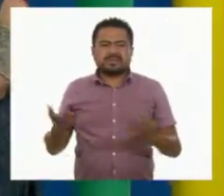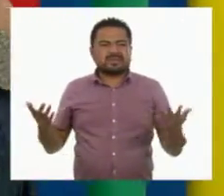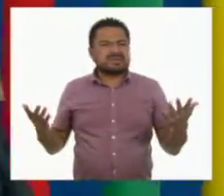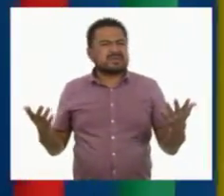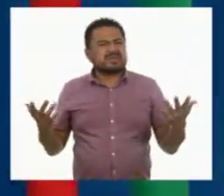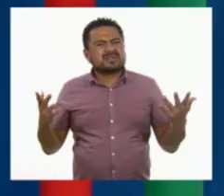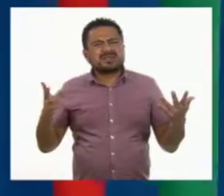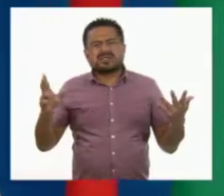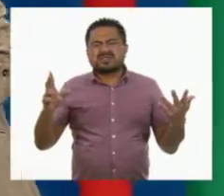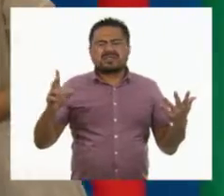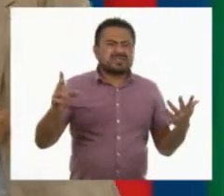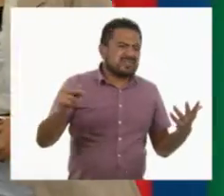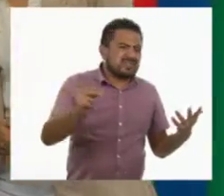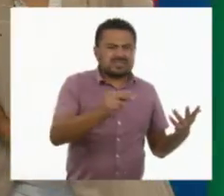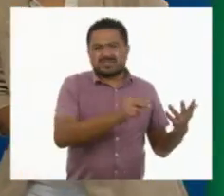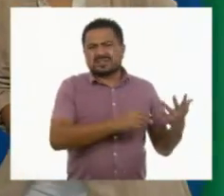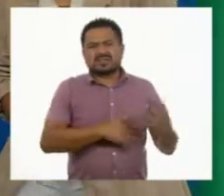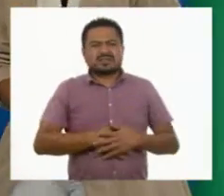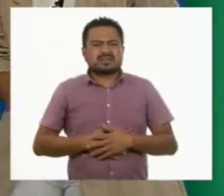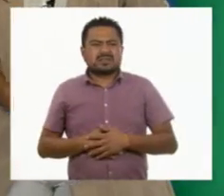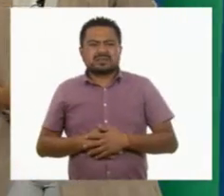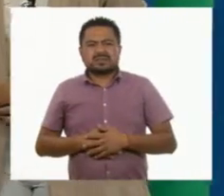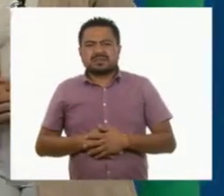No. Ay.